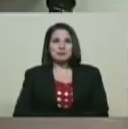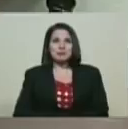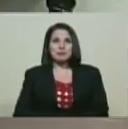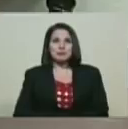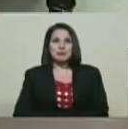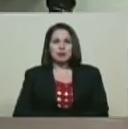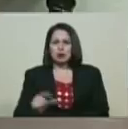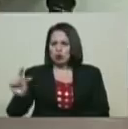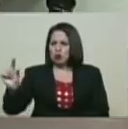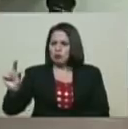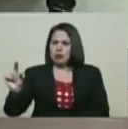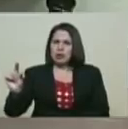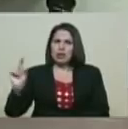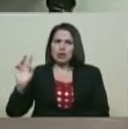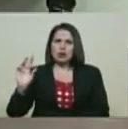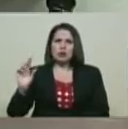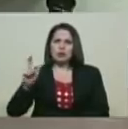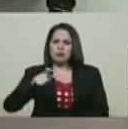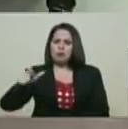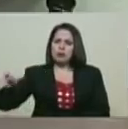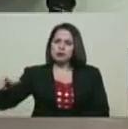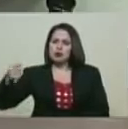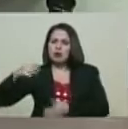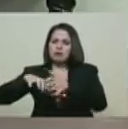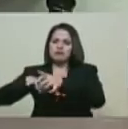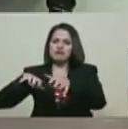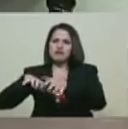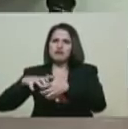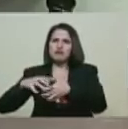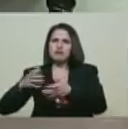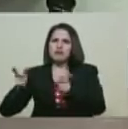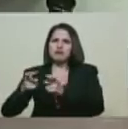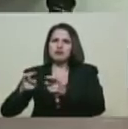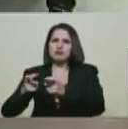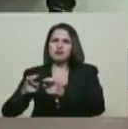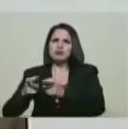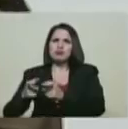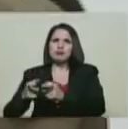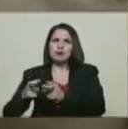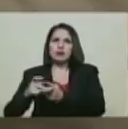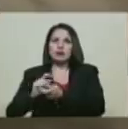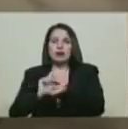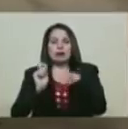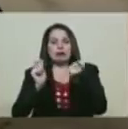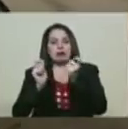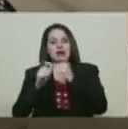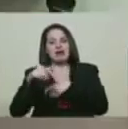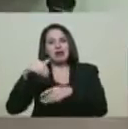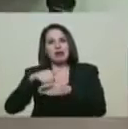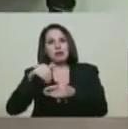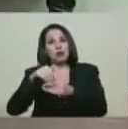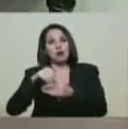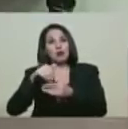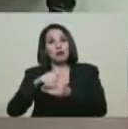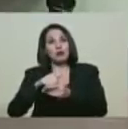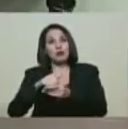Una parte pequeña del pueblo. Y giró a la derecha